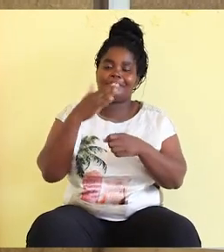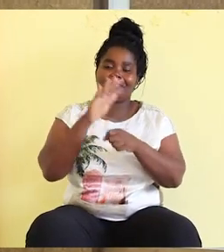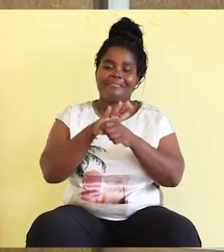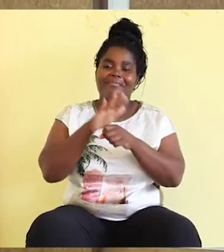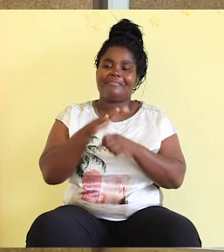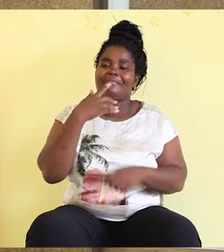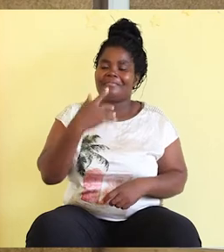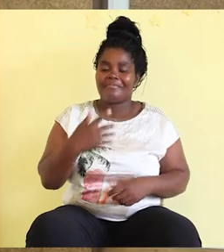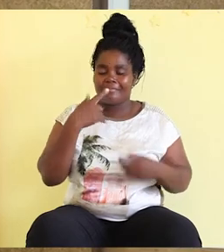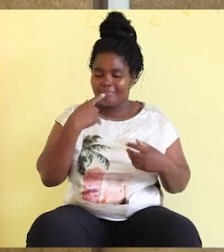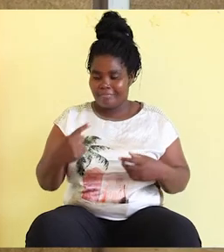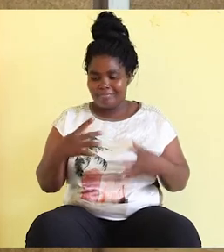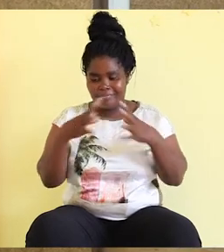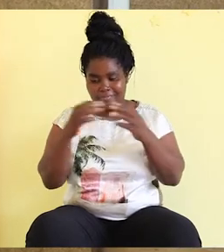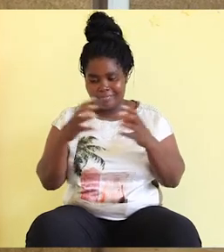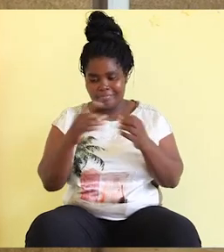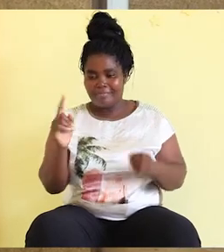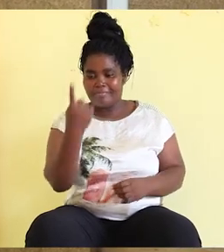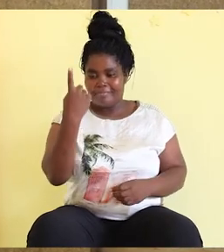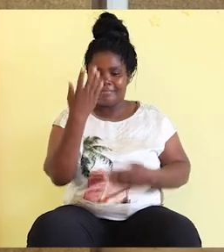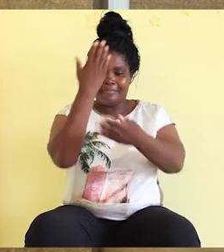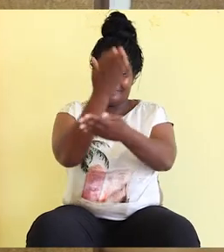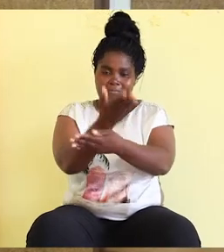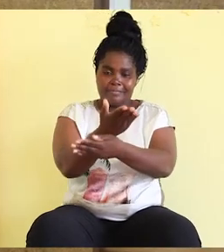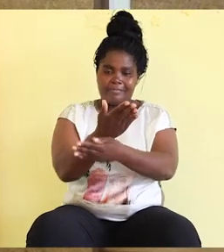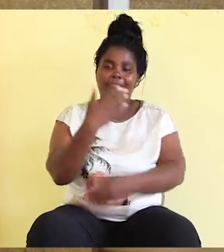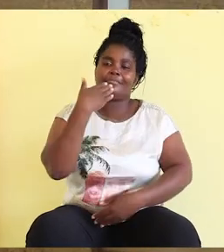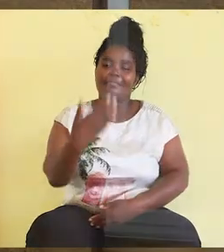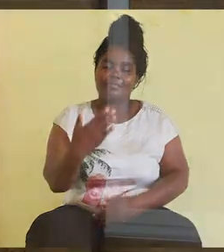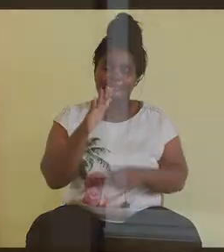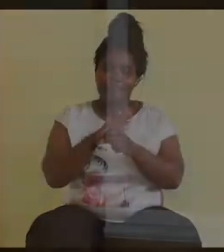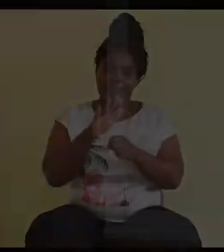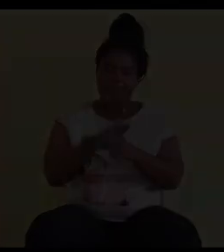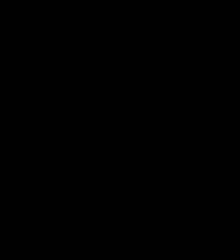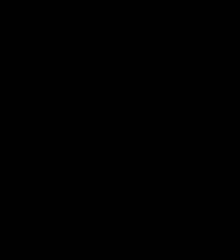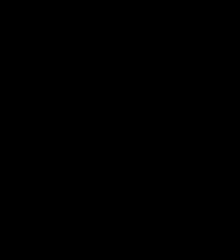gracias, chicos. Este ha sido el primer cuento de esta mañana. Muchas gracias.